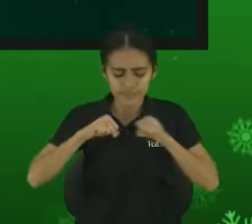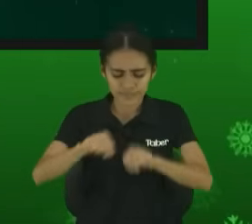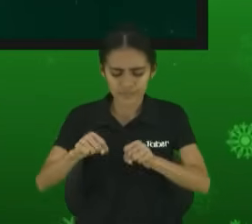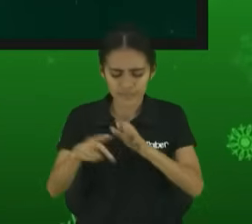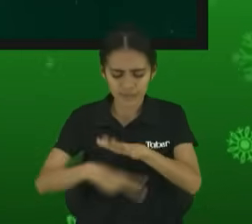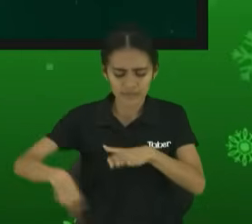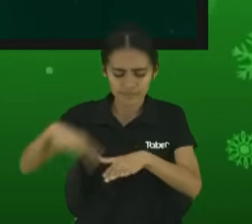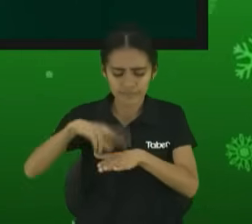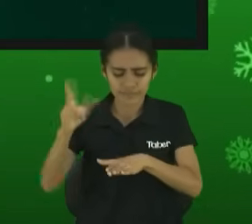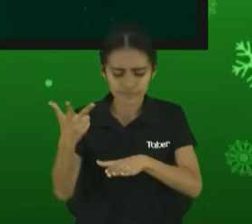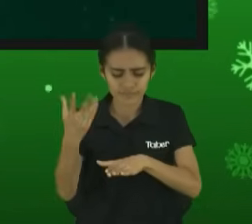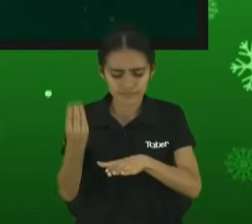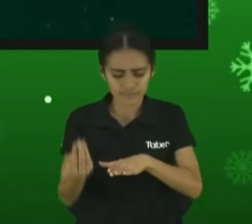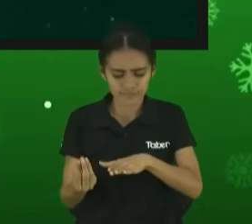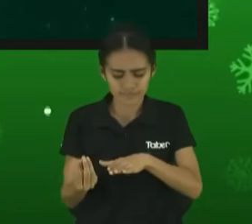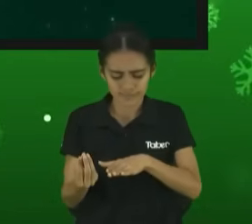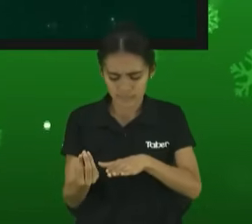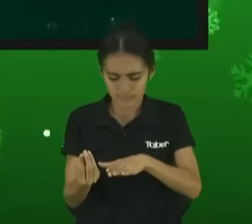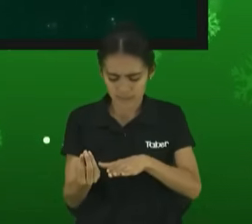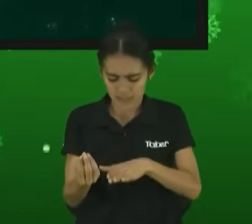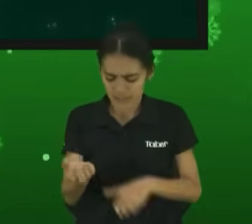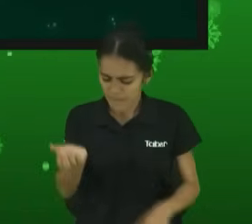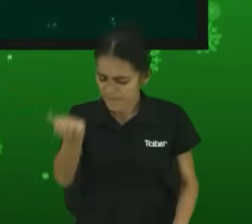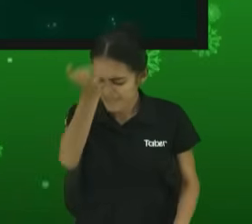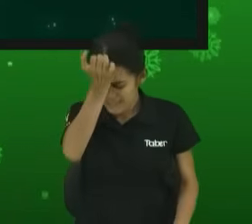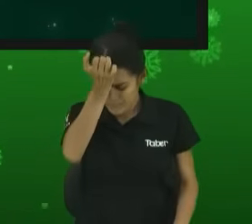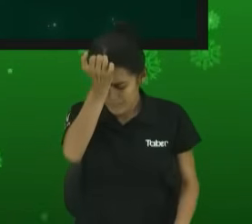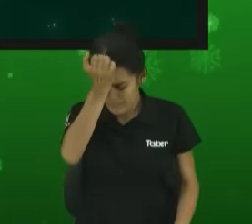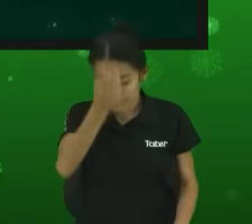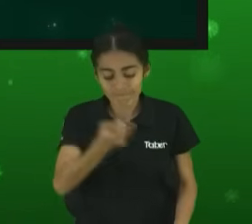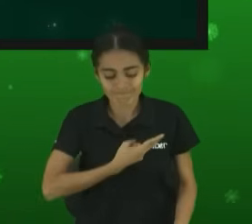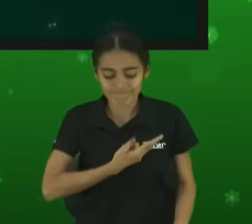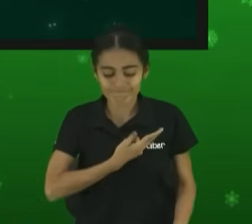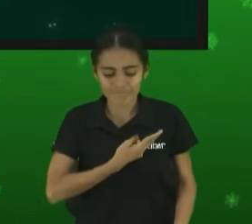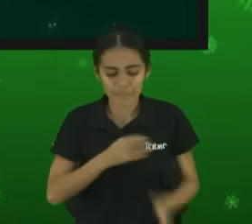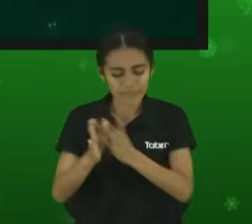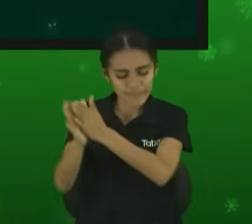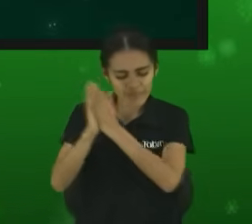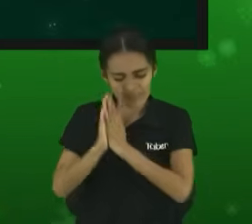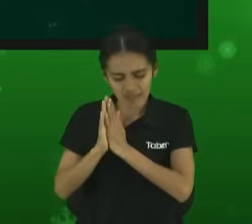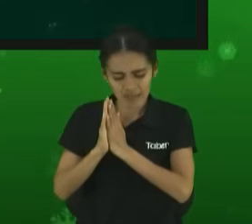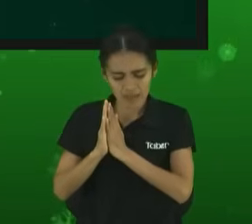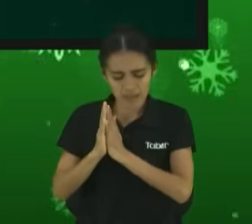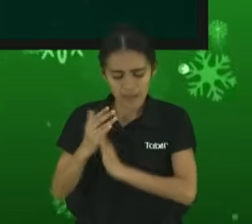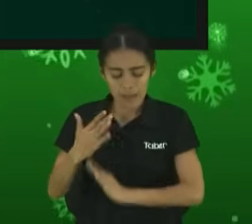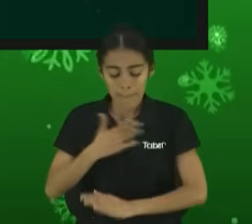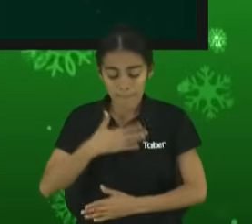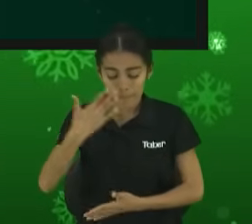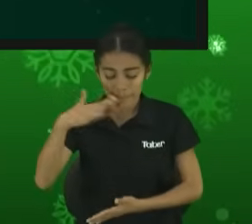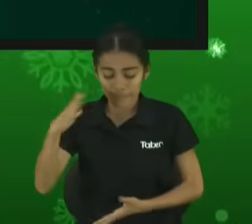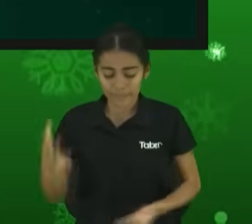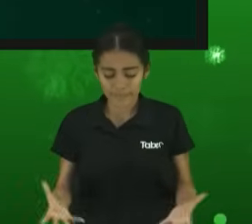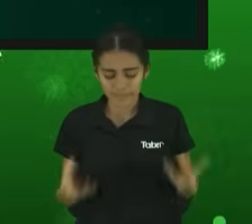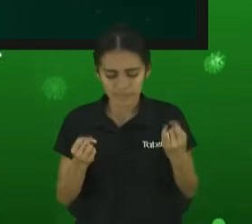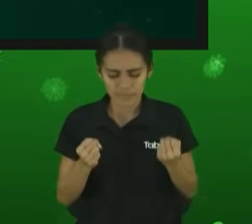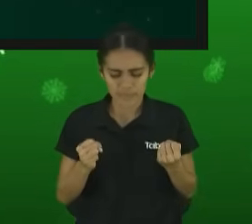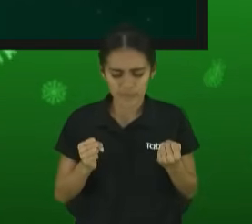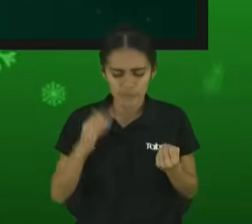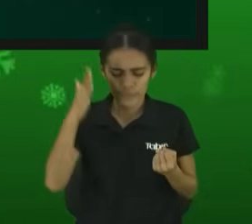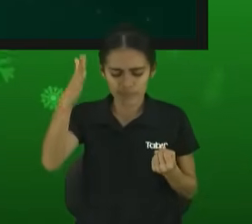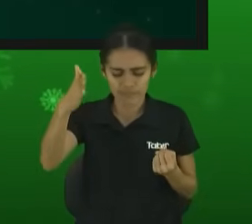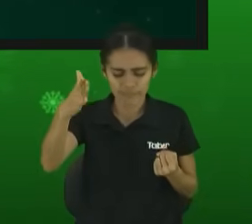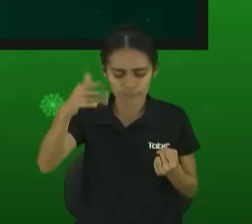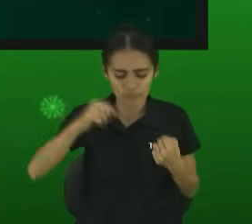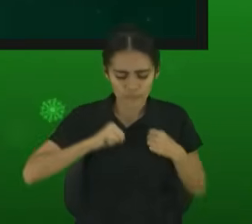resucitaste al tercer día. Me arrepiento, Señor, soy pecador, perdóname. Salva mi alma hoy, para cuando yo muera pueda estar